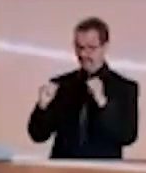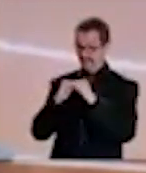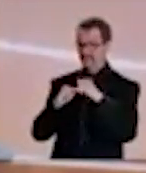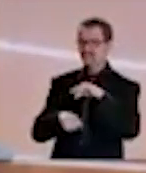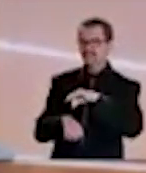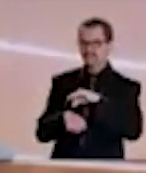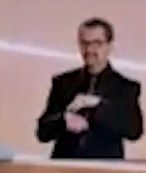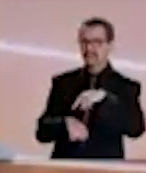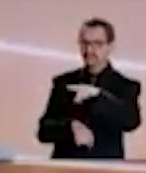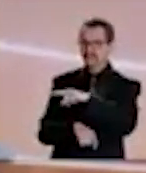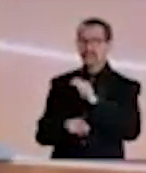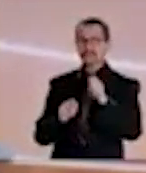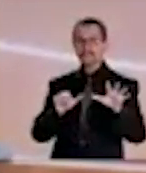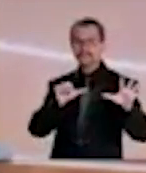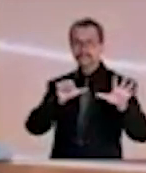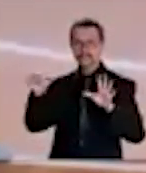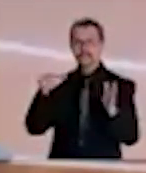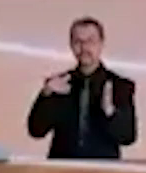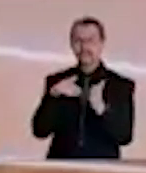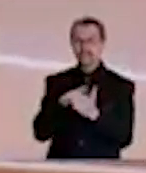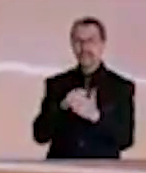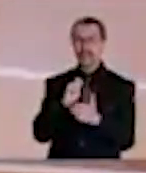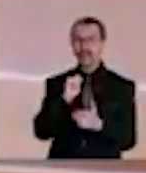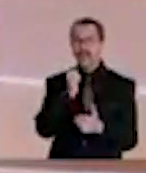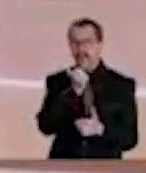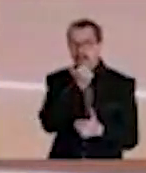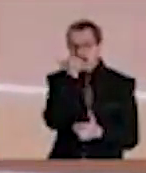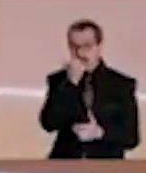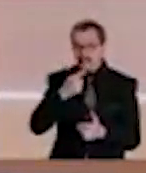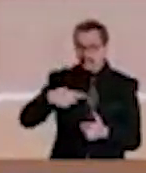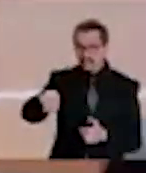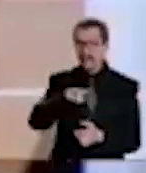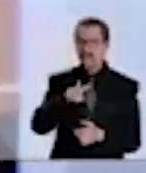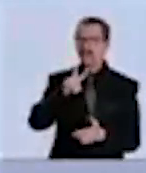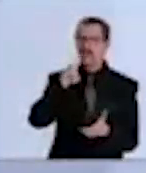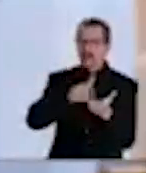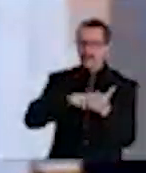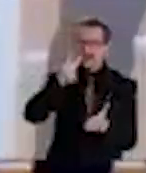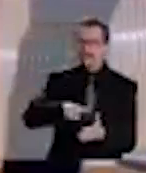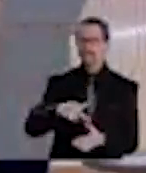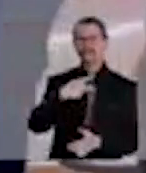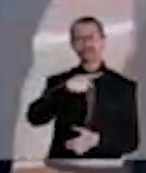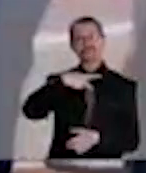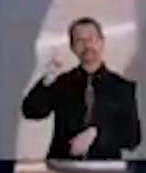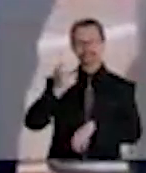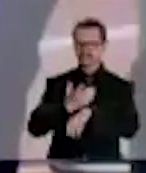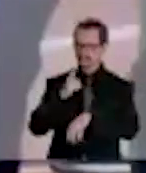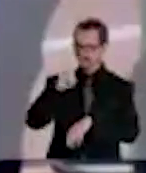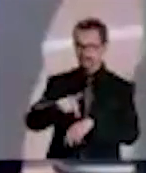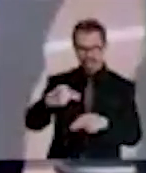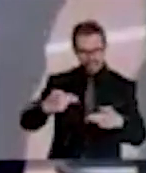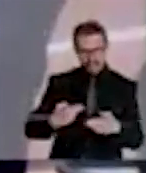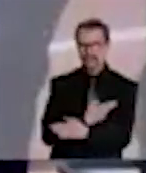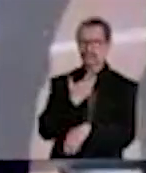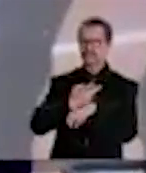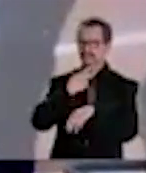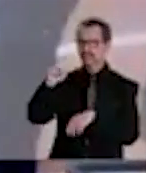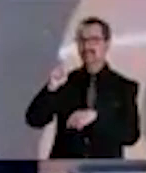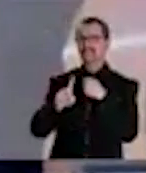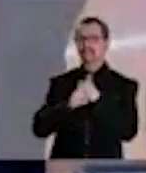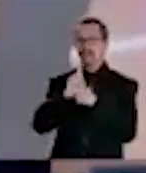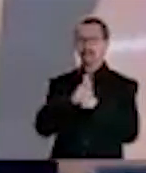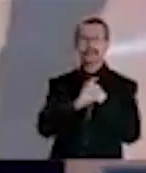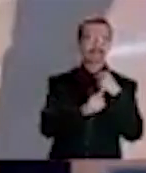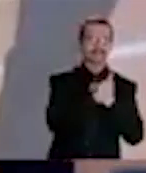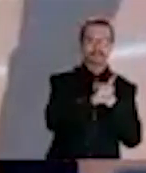en méxico resultado de la reunificación en nuestro país el resto es un drama de los dos lados y el riesgo es que le